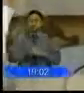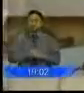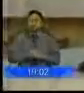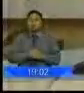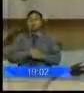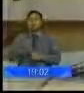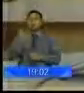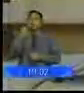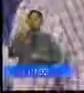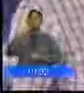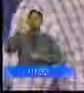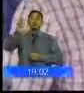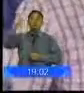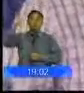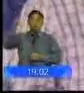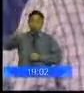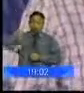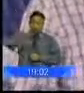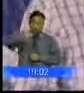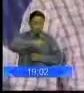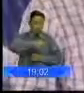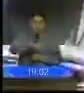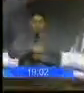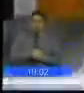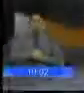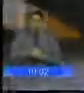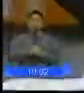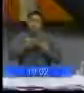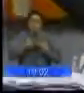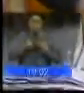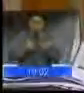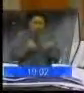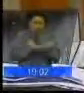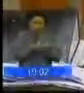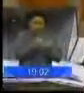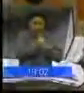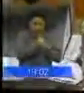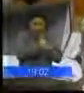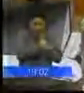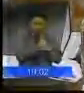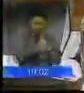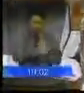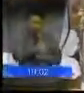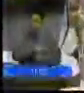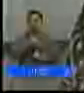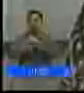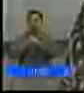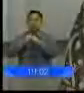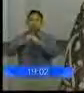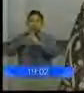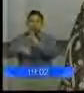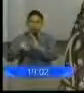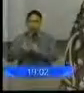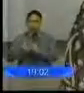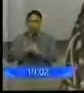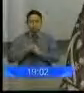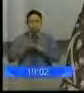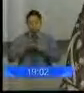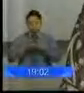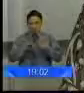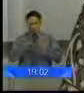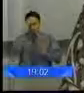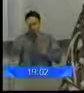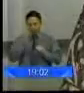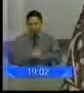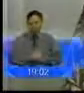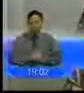los más de 13 millones no se podrían configurar en una cooperación eficaz que busque una reducción de pena. Y explica por qué. Primero hay